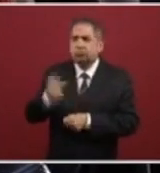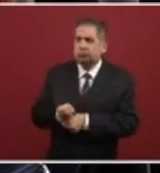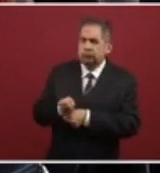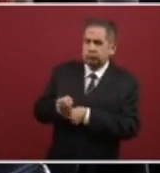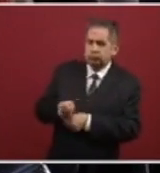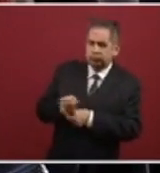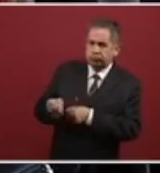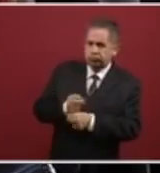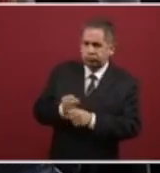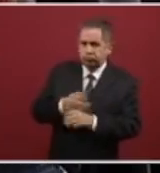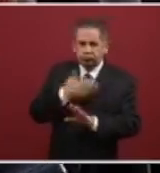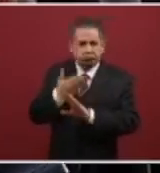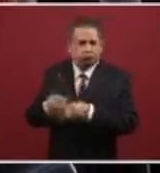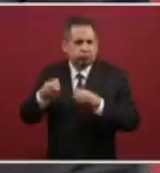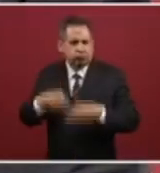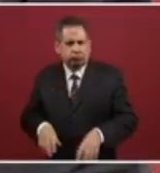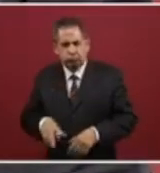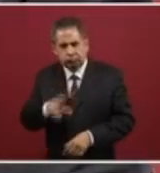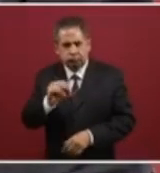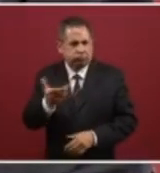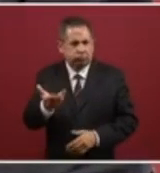de estas bandas de tratantes. Gracias.